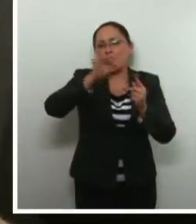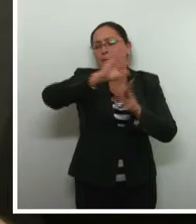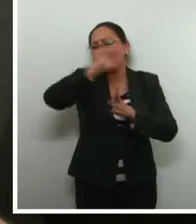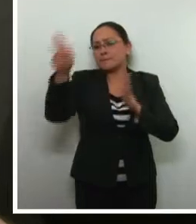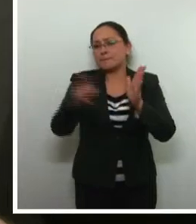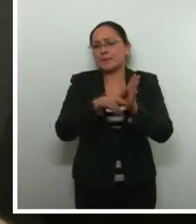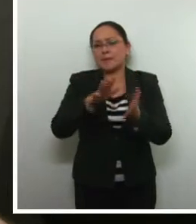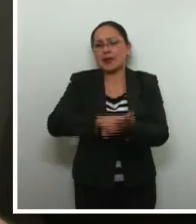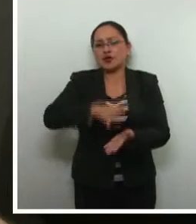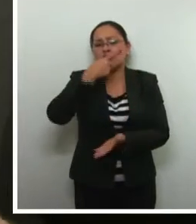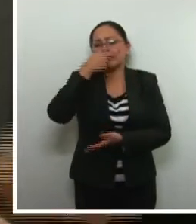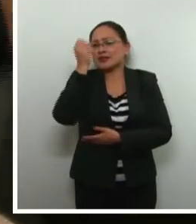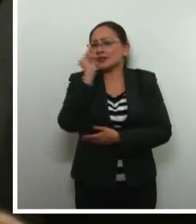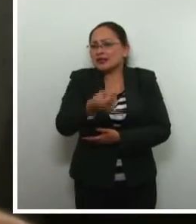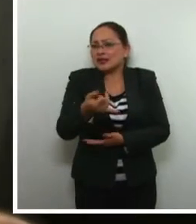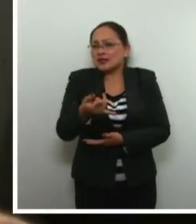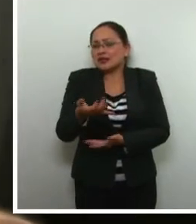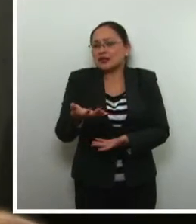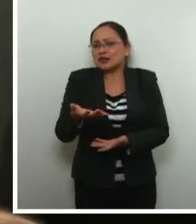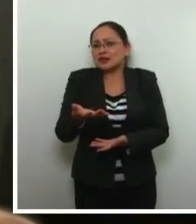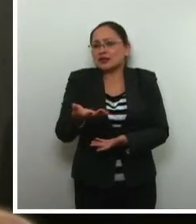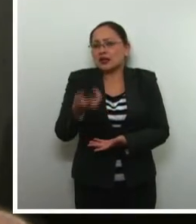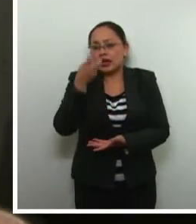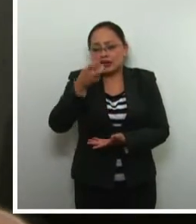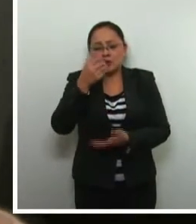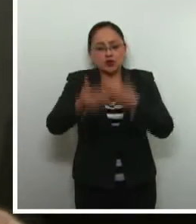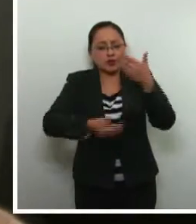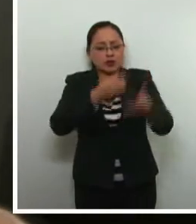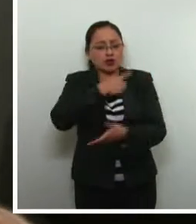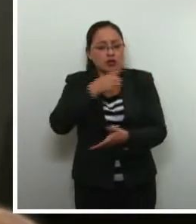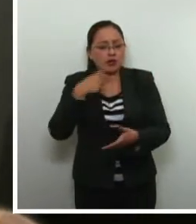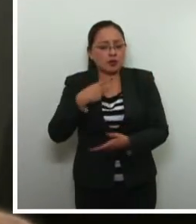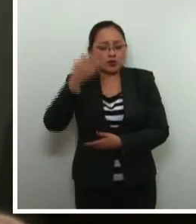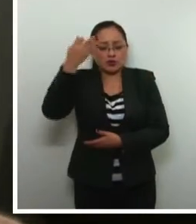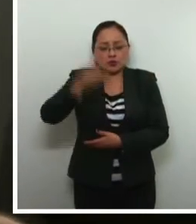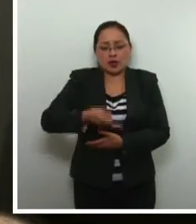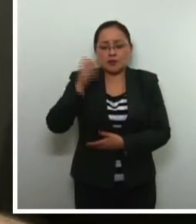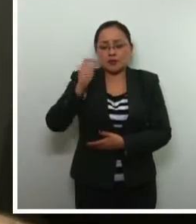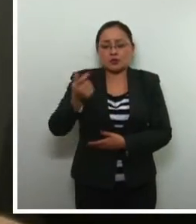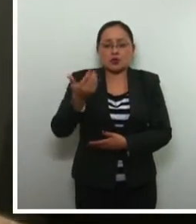mayoría calificada. Creo que debemos aceptar el procedimiento que